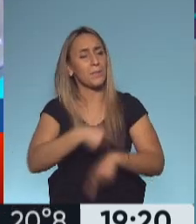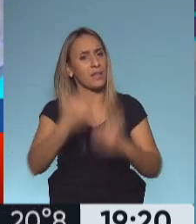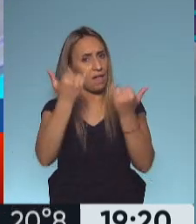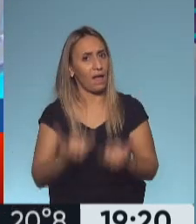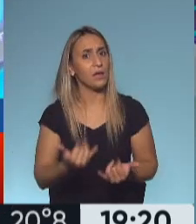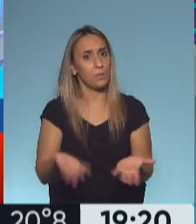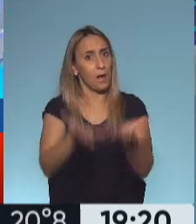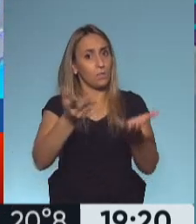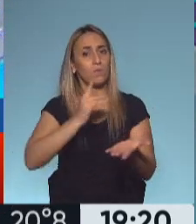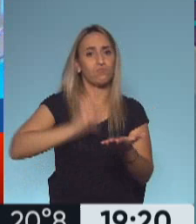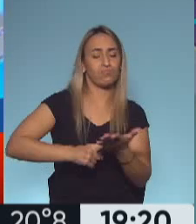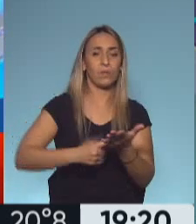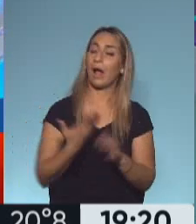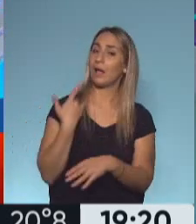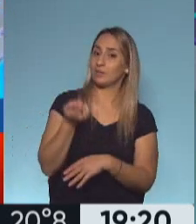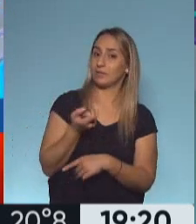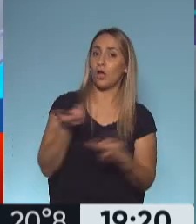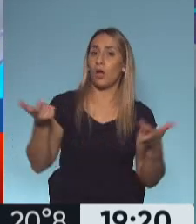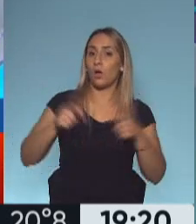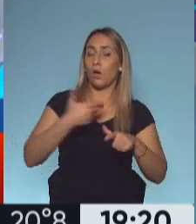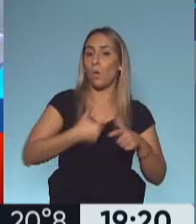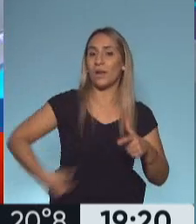dato. Hace un ratito terminó una reunión del gobernador Axel Kicillof con